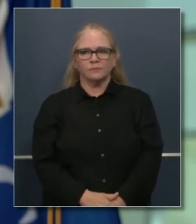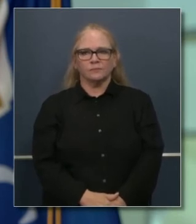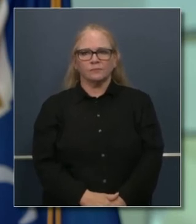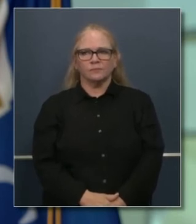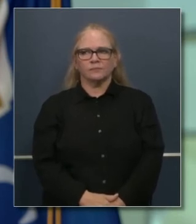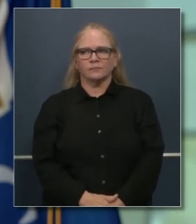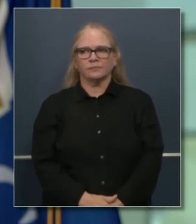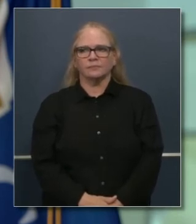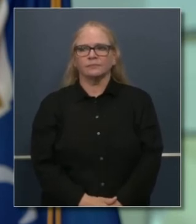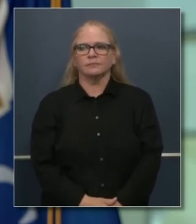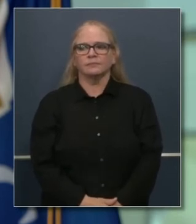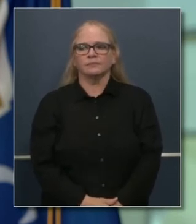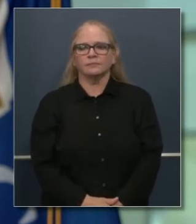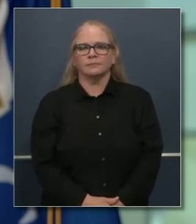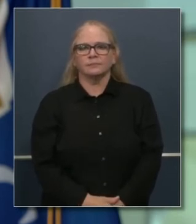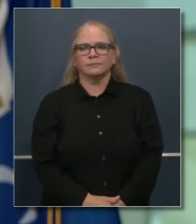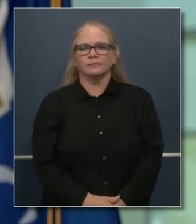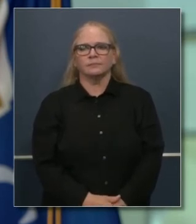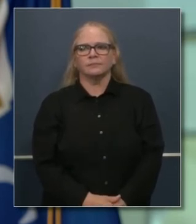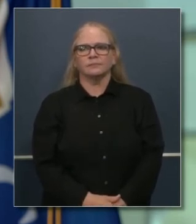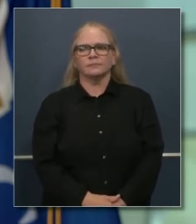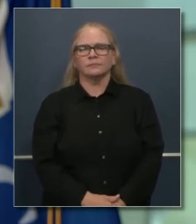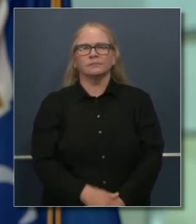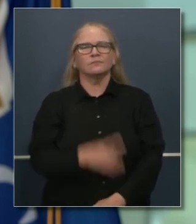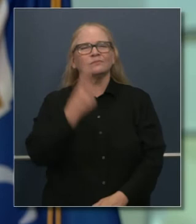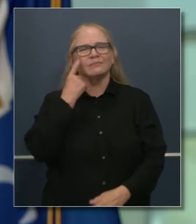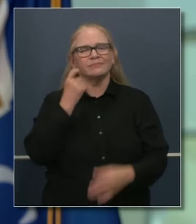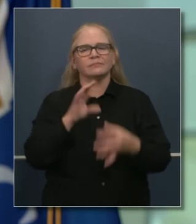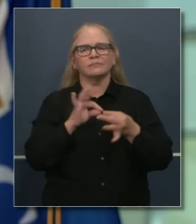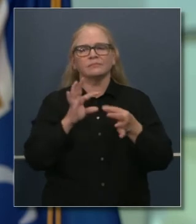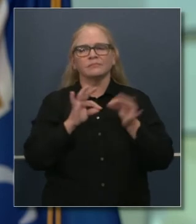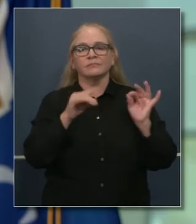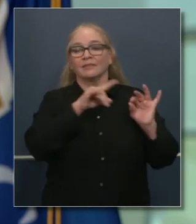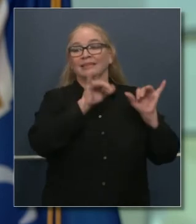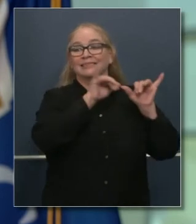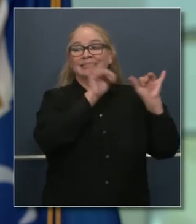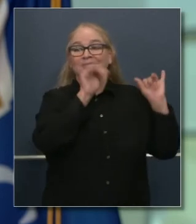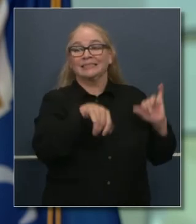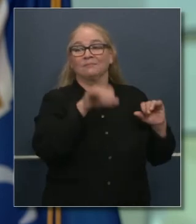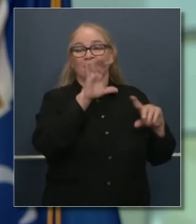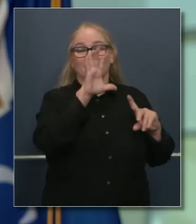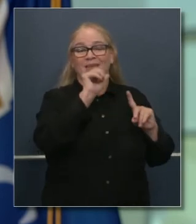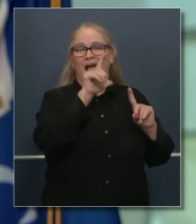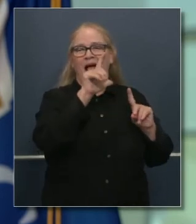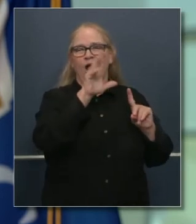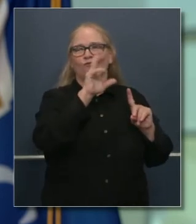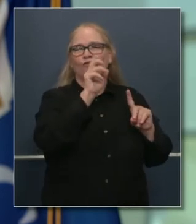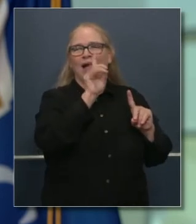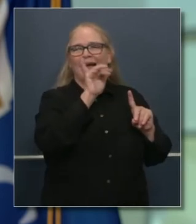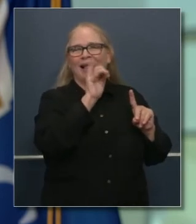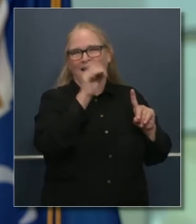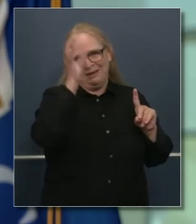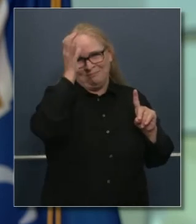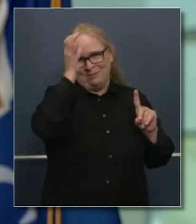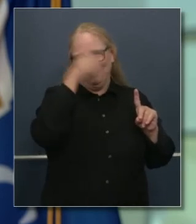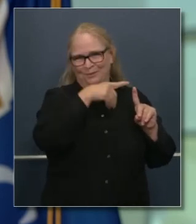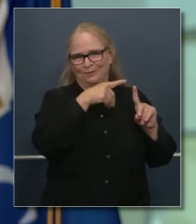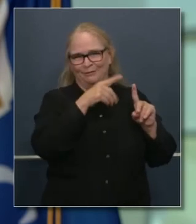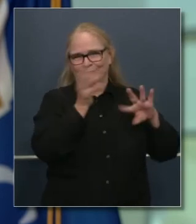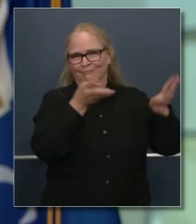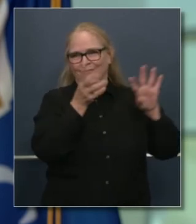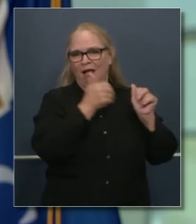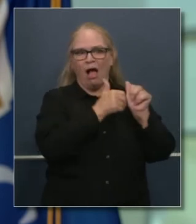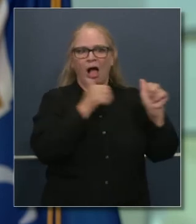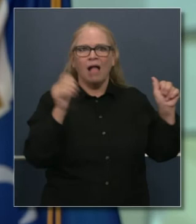gobernador usted decía que no sabía del problema del sistema cargar y cuando hablaba usted de